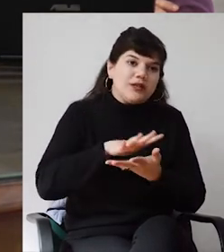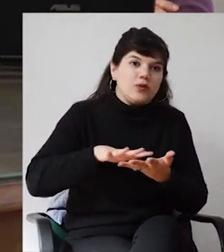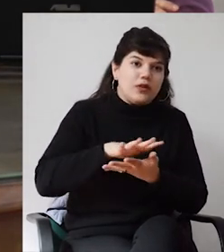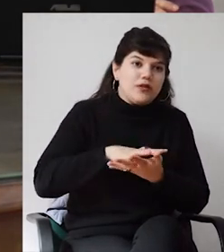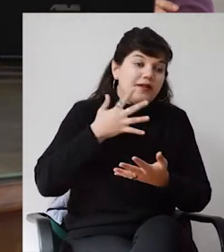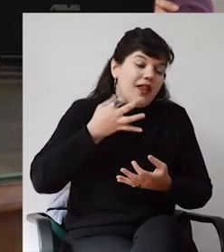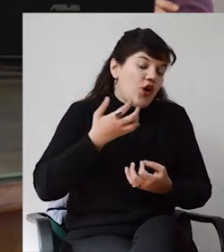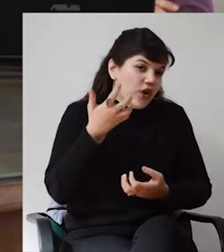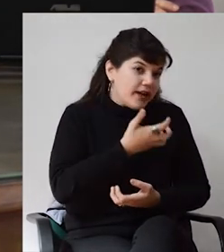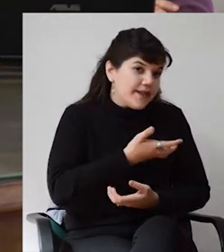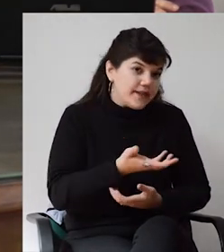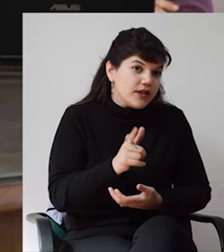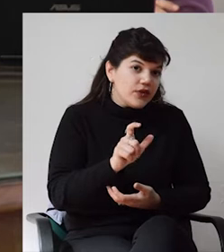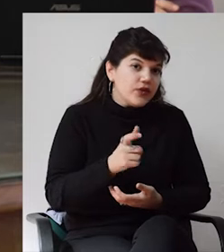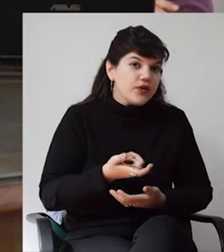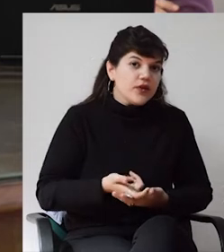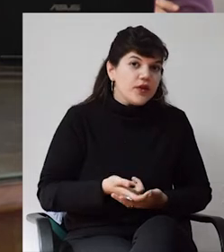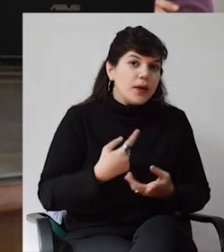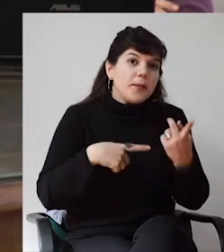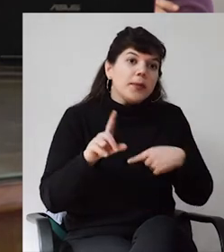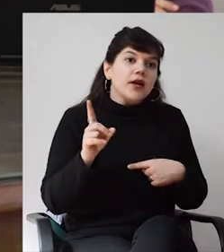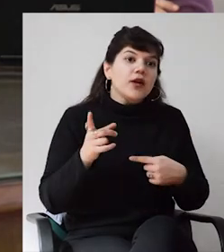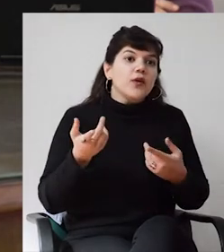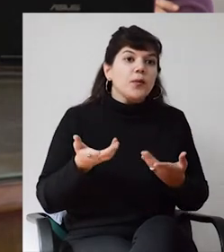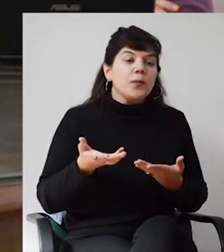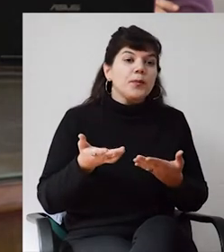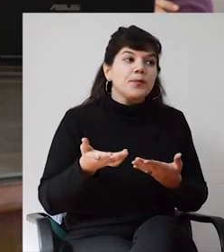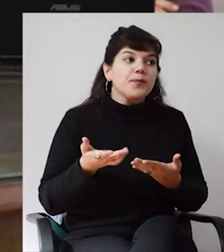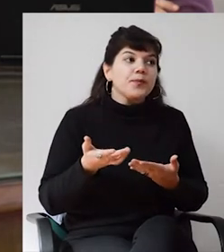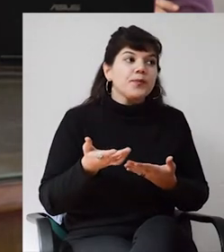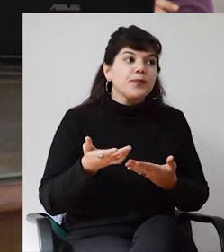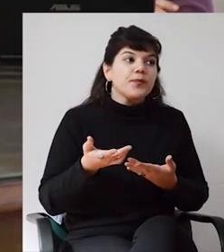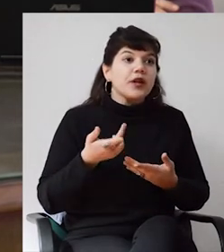situación. Es un desastre. Pero bueno,